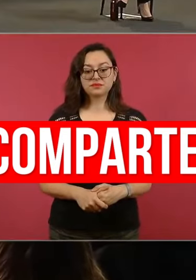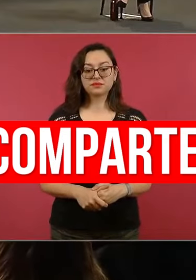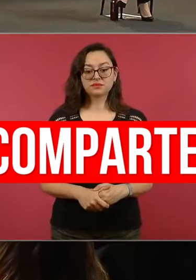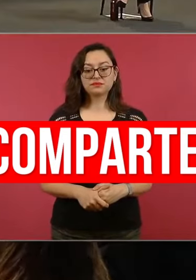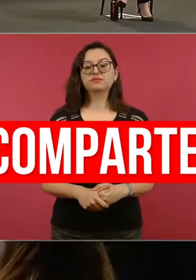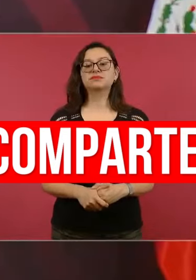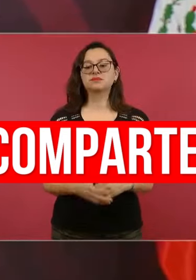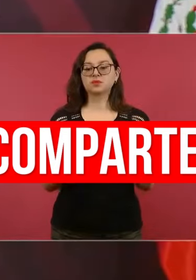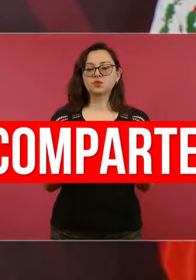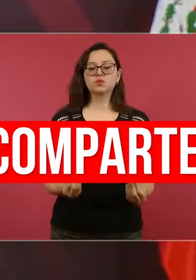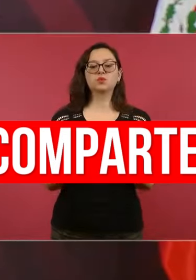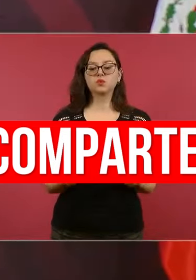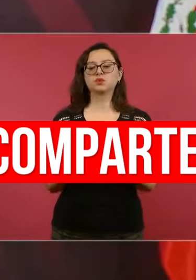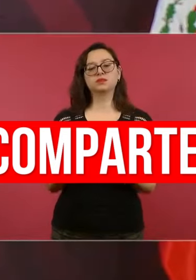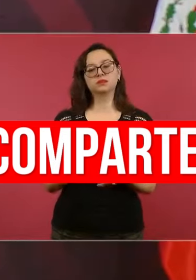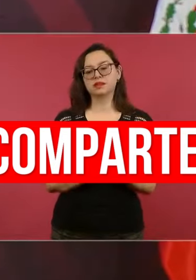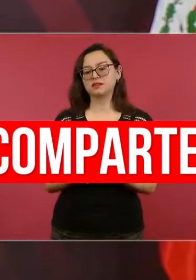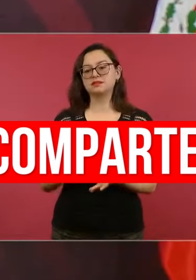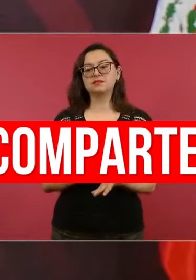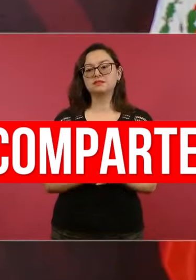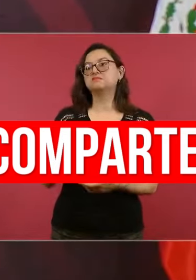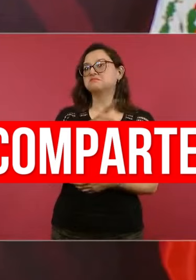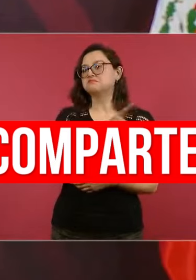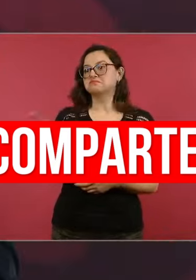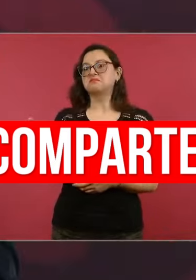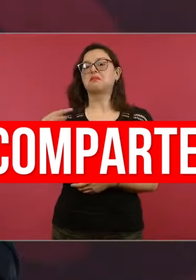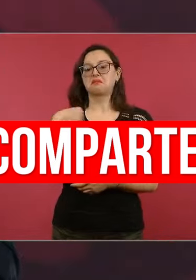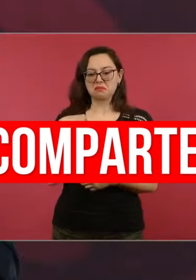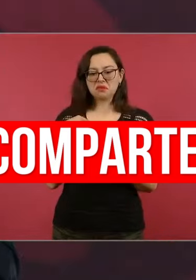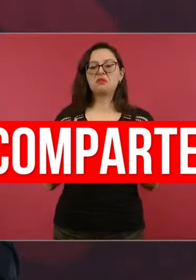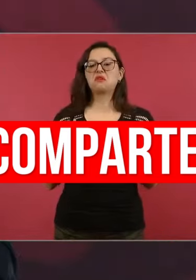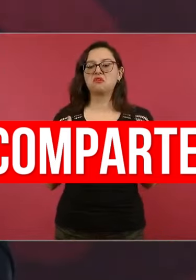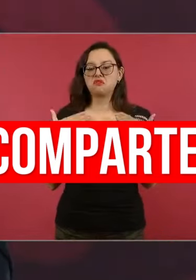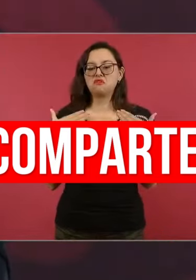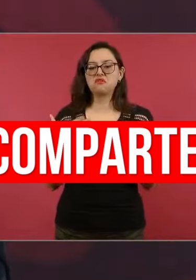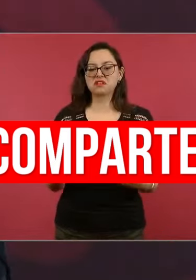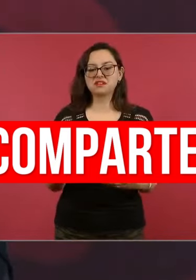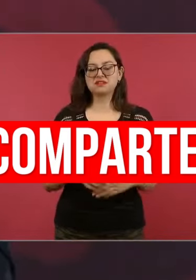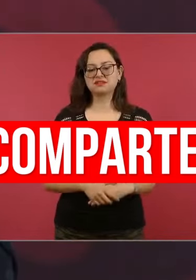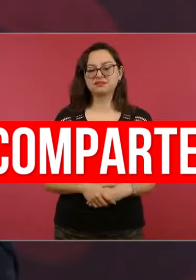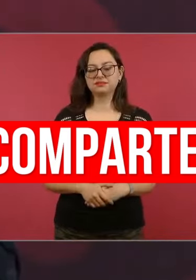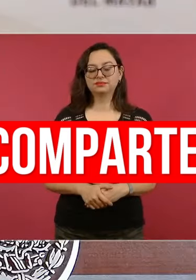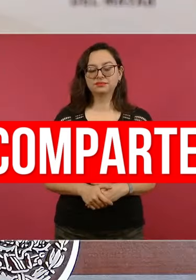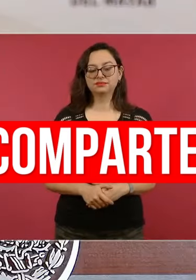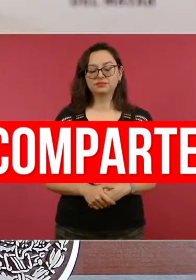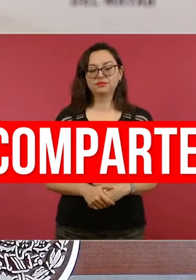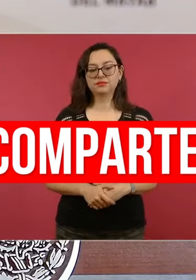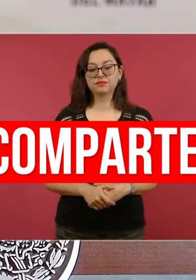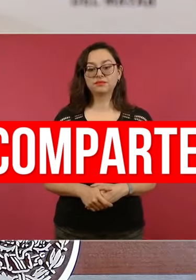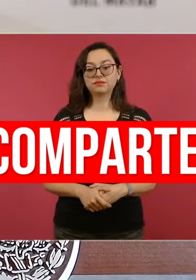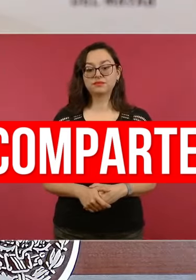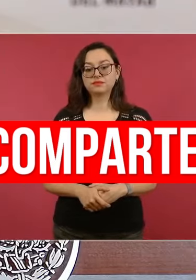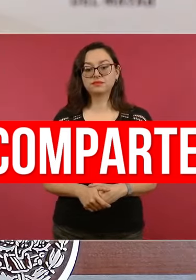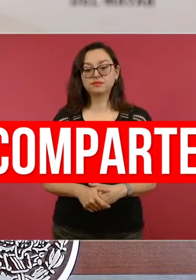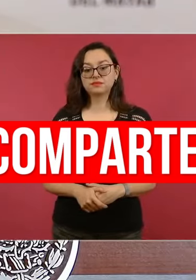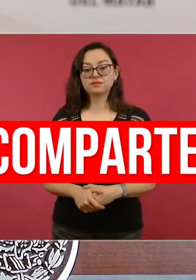y le agradezco mucho a la gente por su confianza. Ahora que me entrevistaron